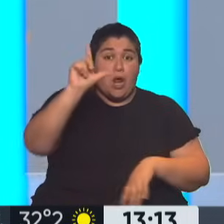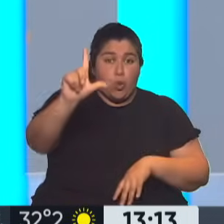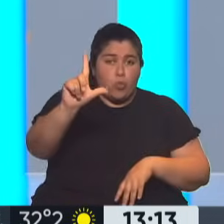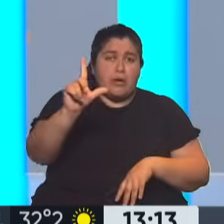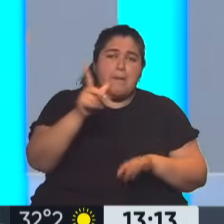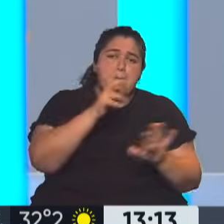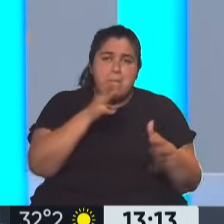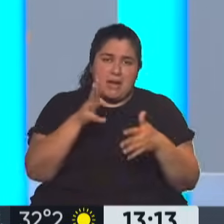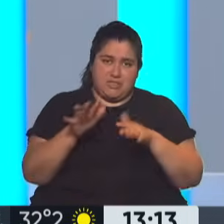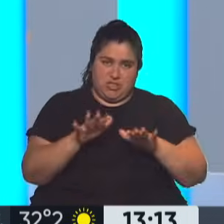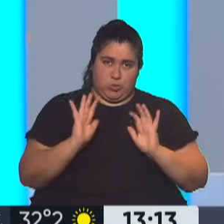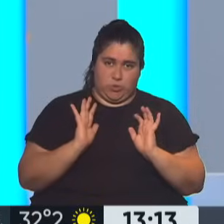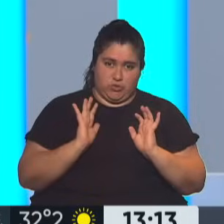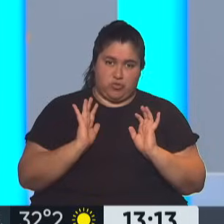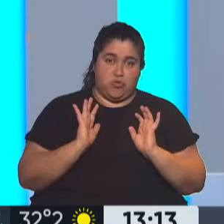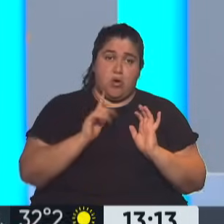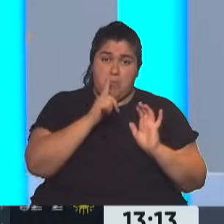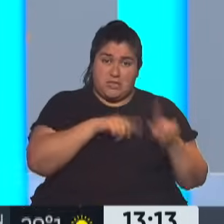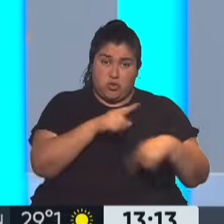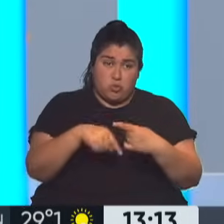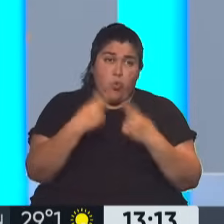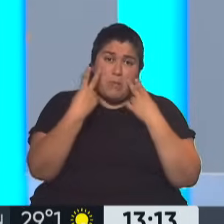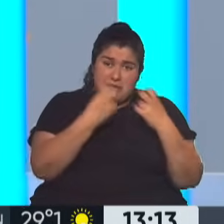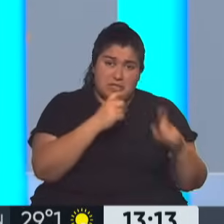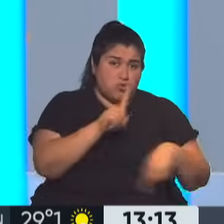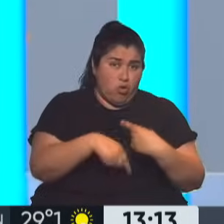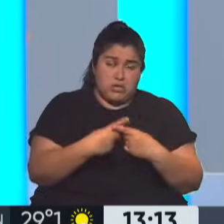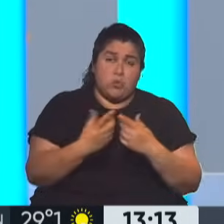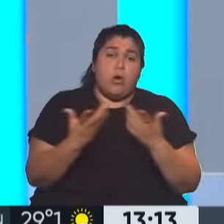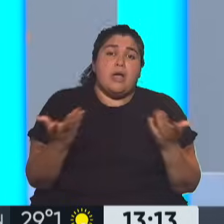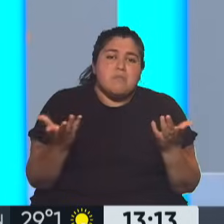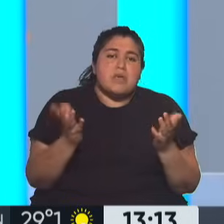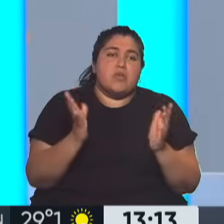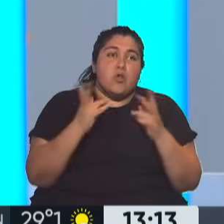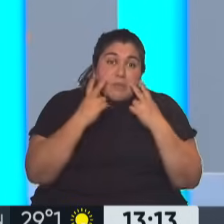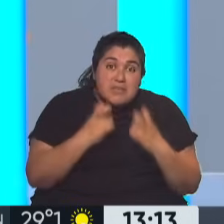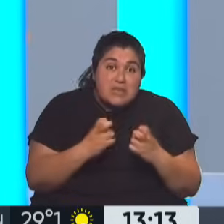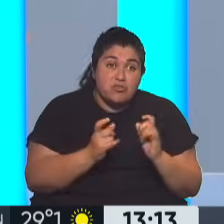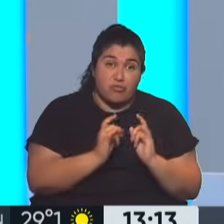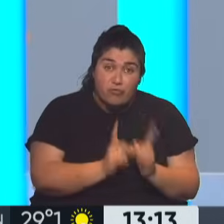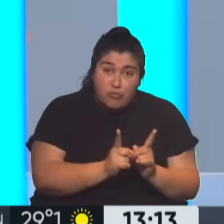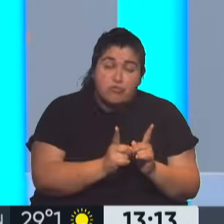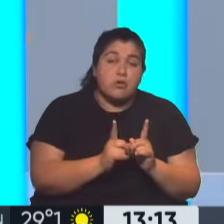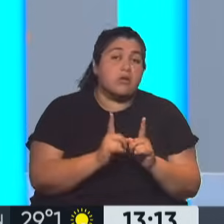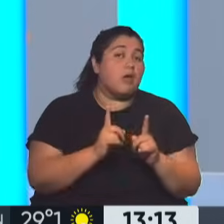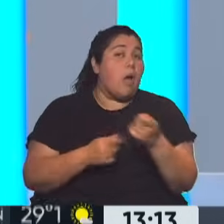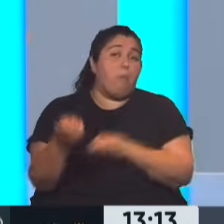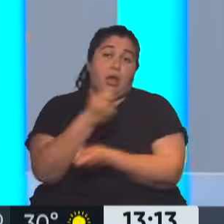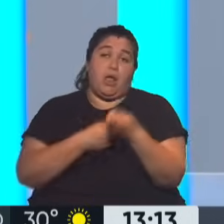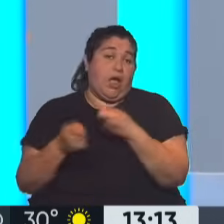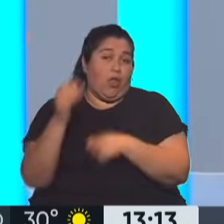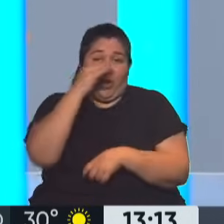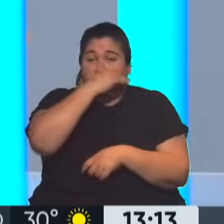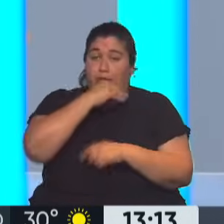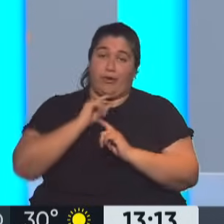algo similar Porque estos operativos van a continuar la investigación sigue adelante y mientras ha investigación el mercado ilegal Se toma unos